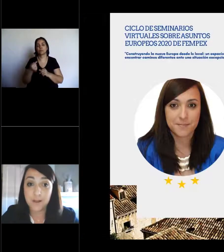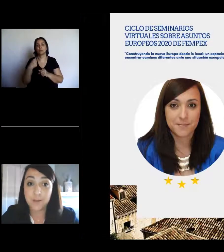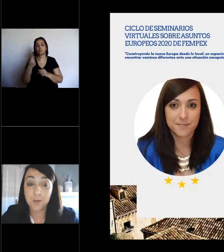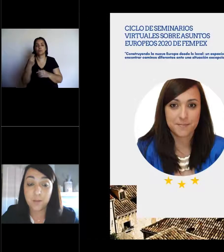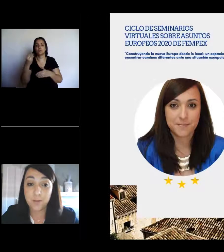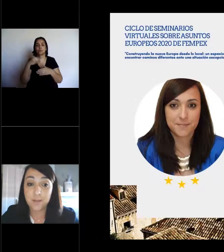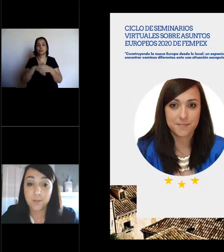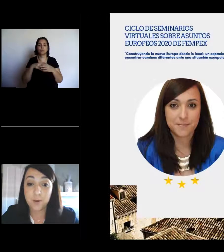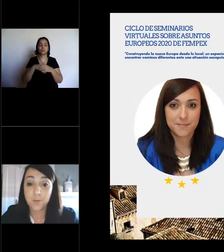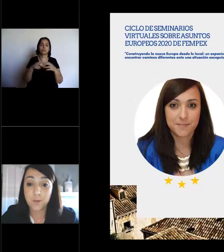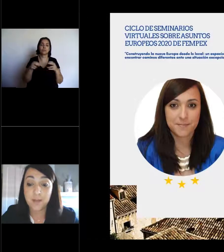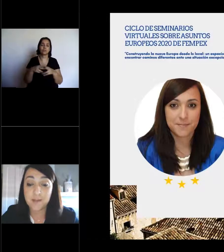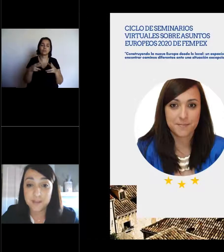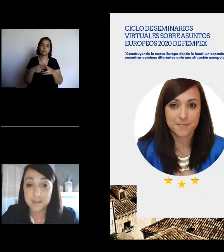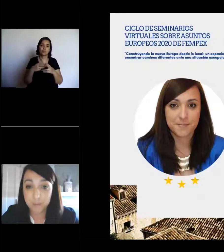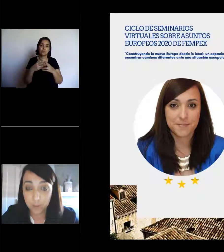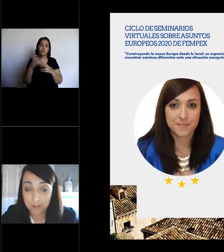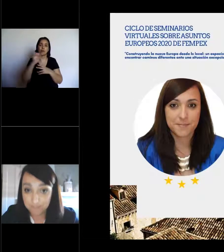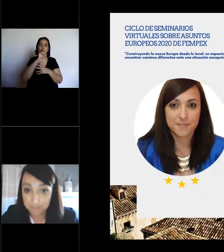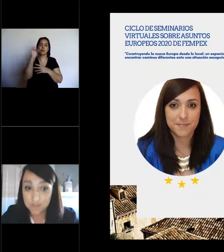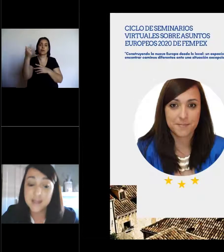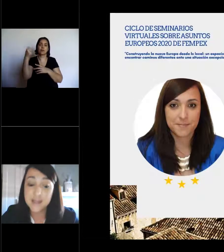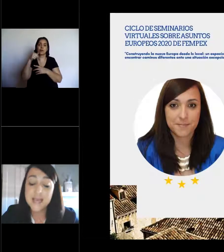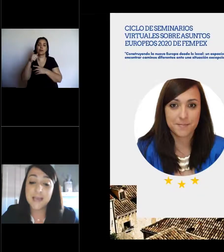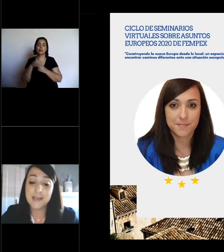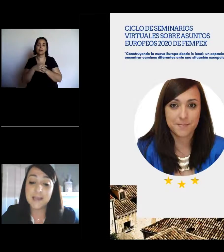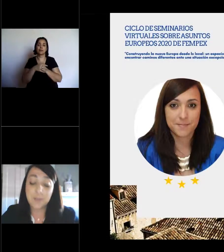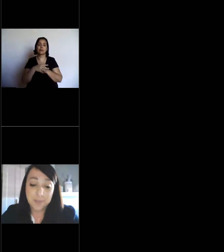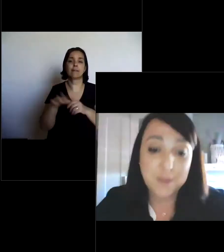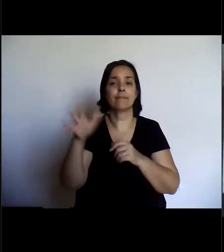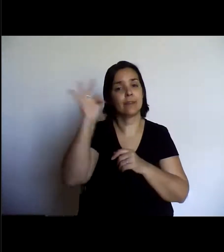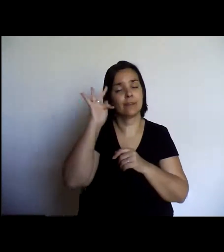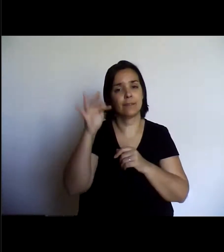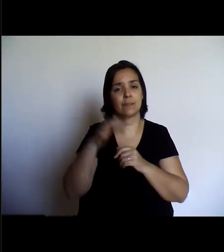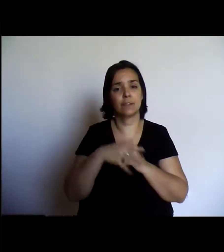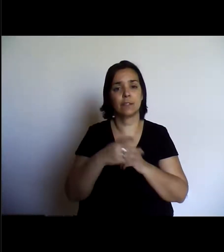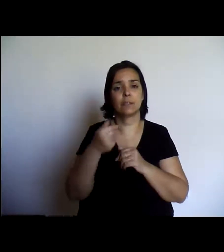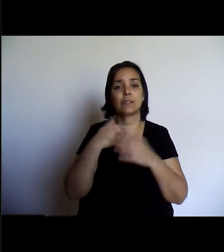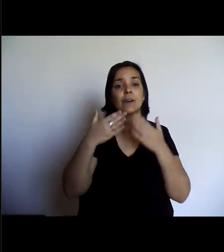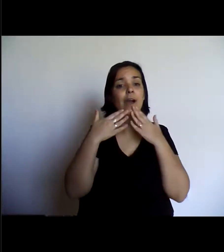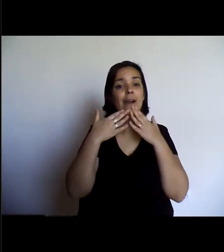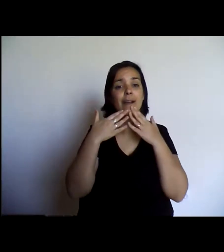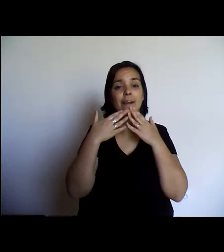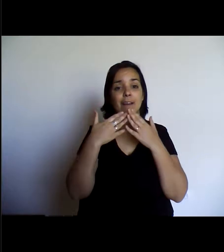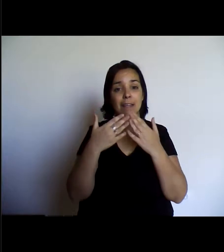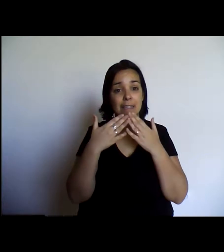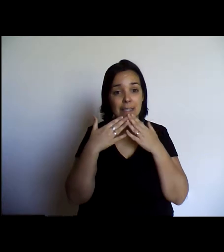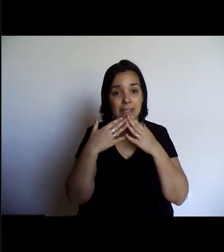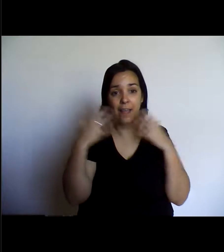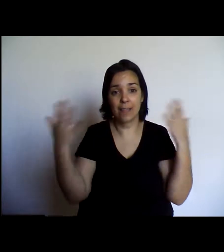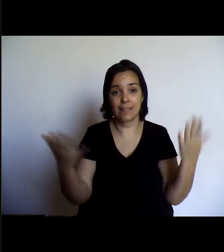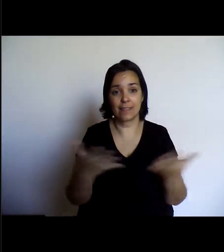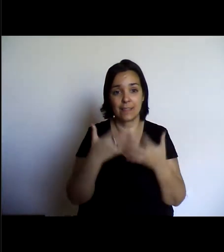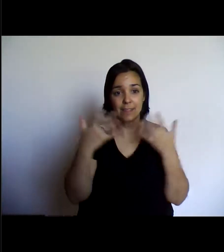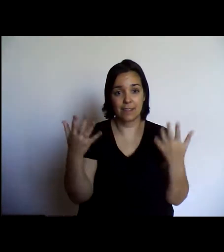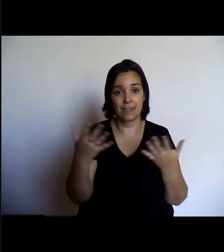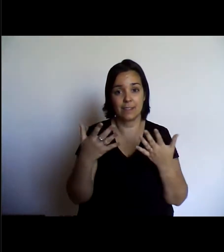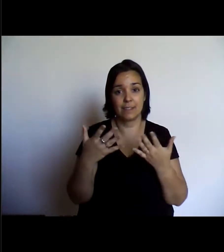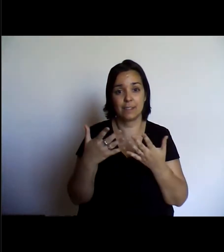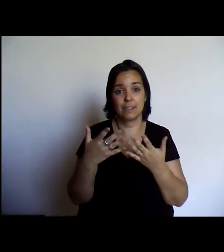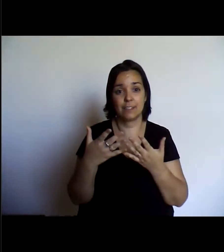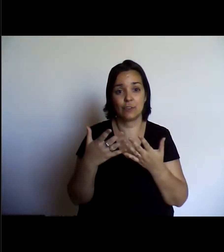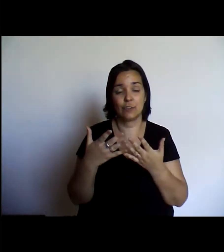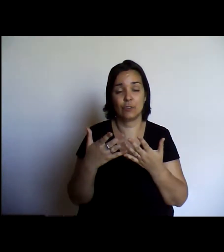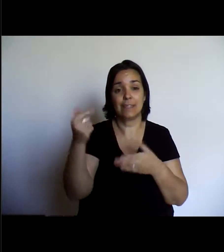europeos de la Federación de Municipios y Provincias de Extremadura, FEMPES, es un placer formar parte activa de este